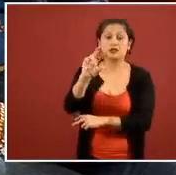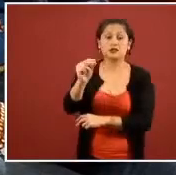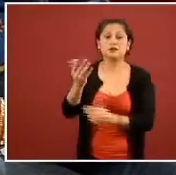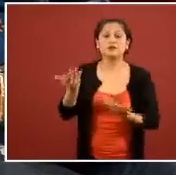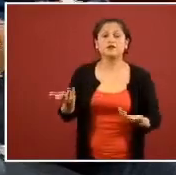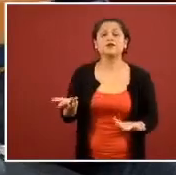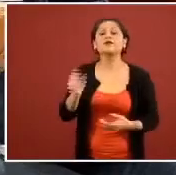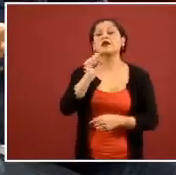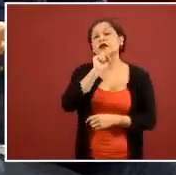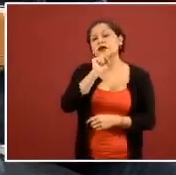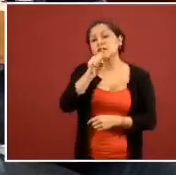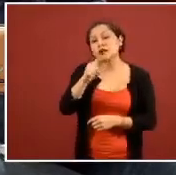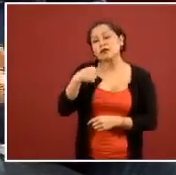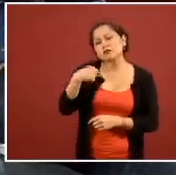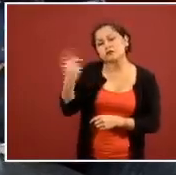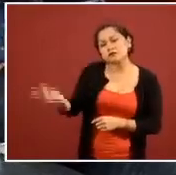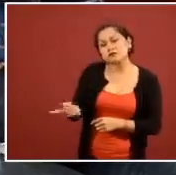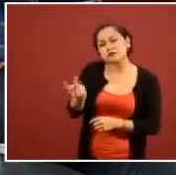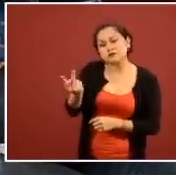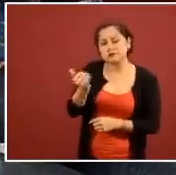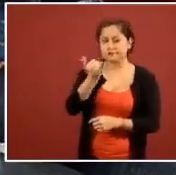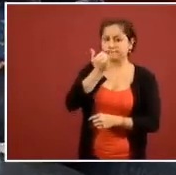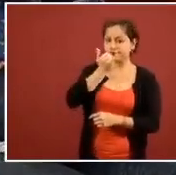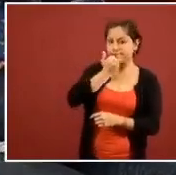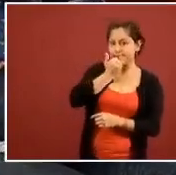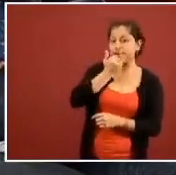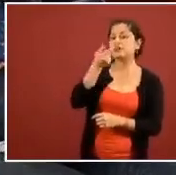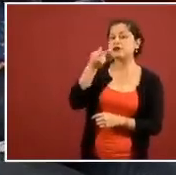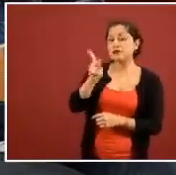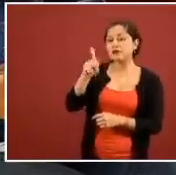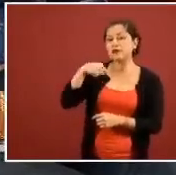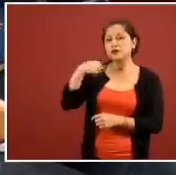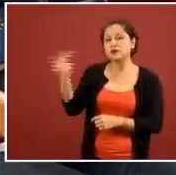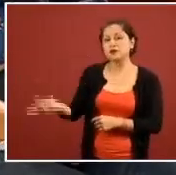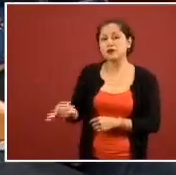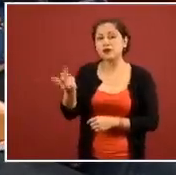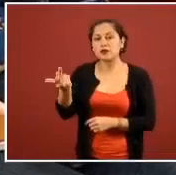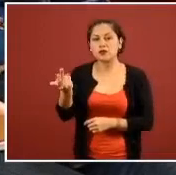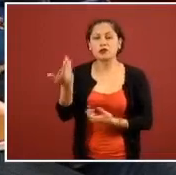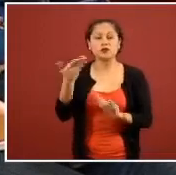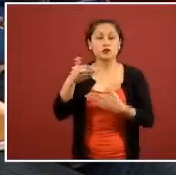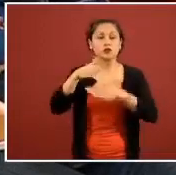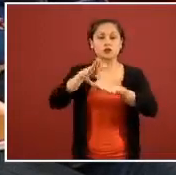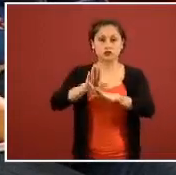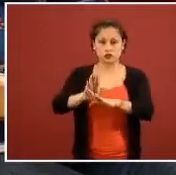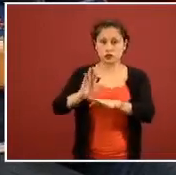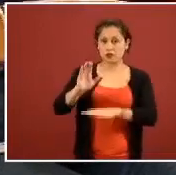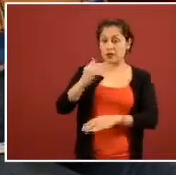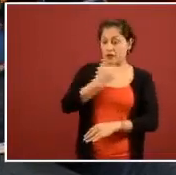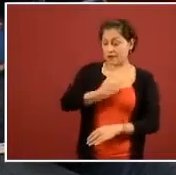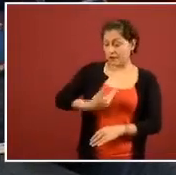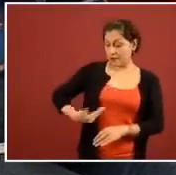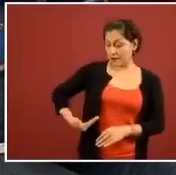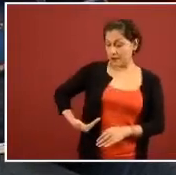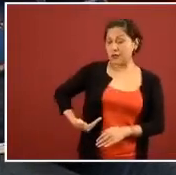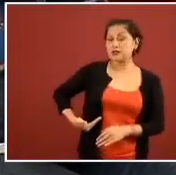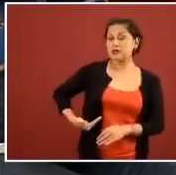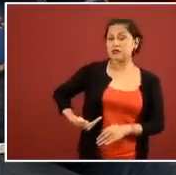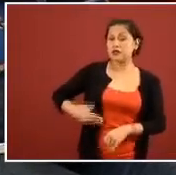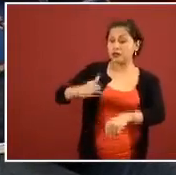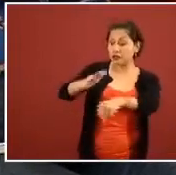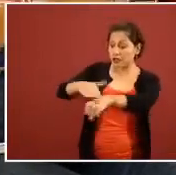pero dentro de la solicitud que hizo el presidente a los partidos políticos de donar